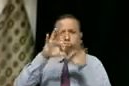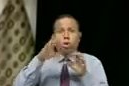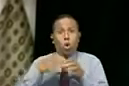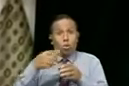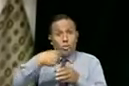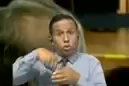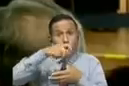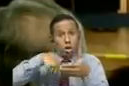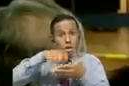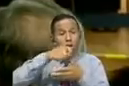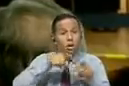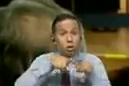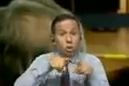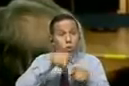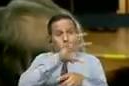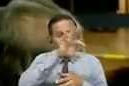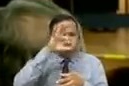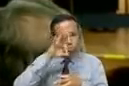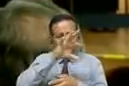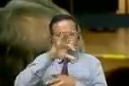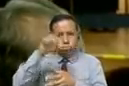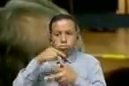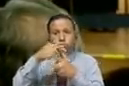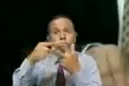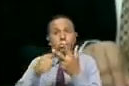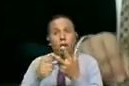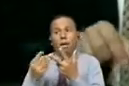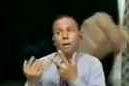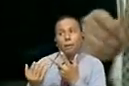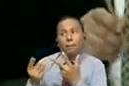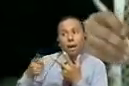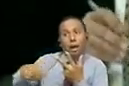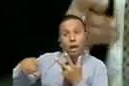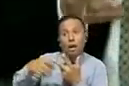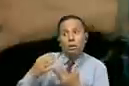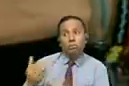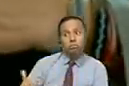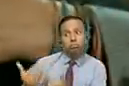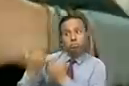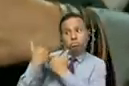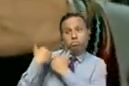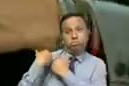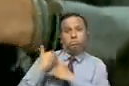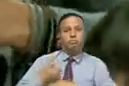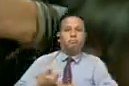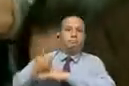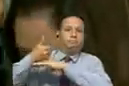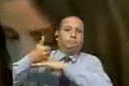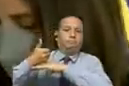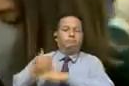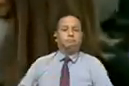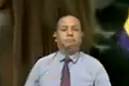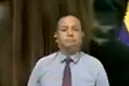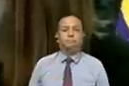Calificadora mediante concurso. Ellos están a la espera que la Asamblea Nacional los posesione.